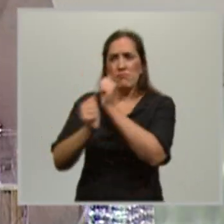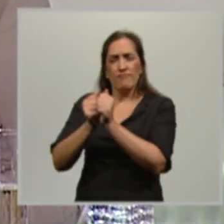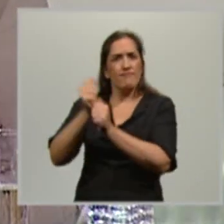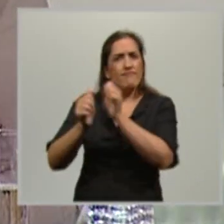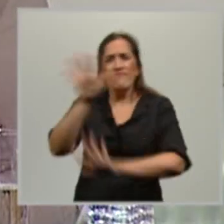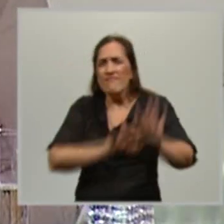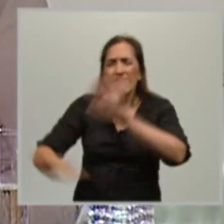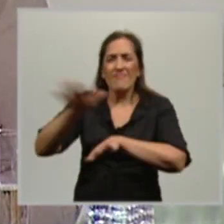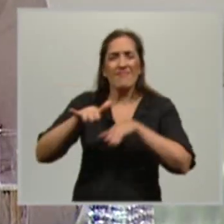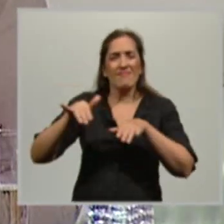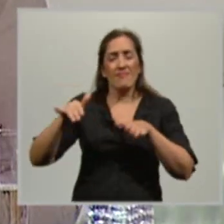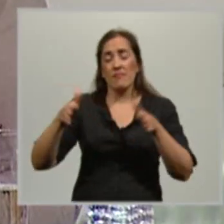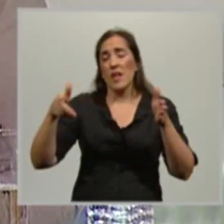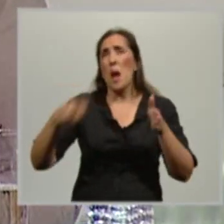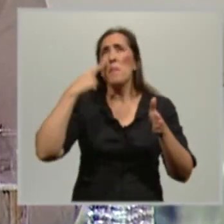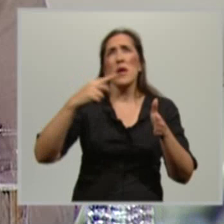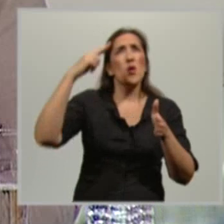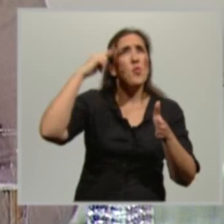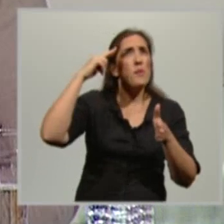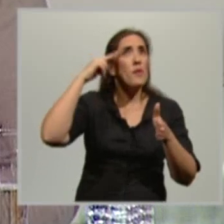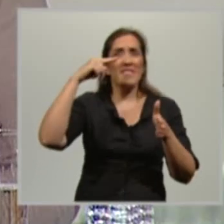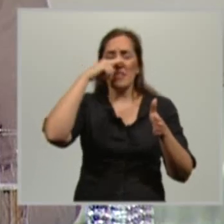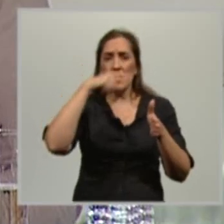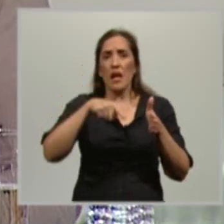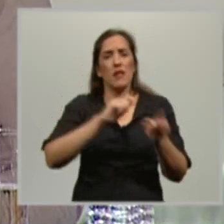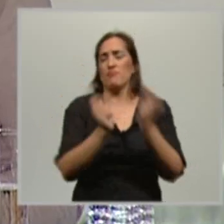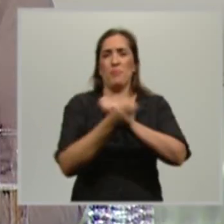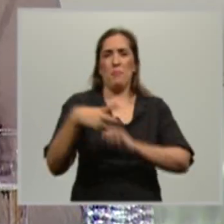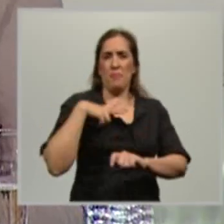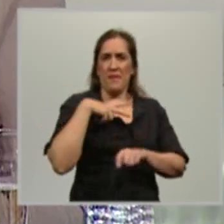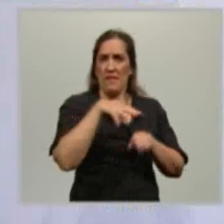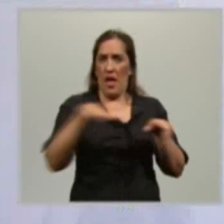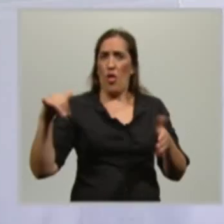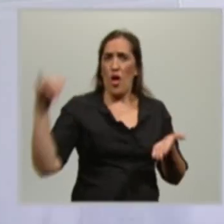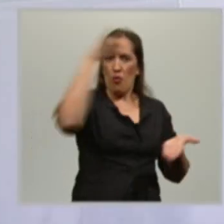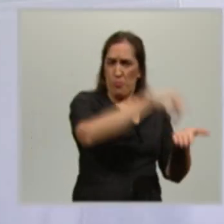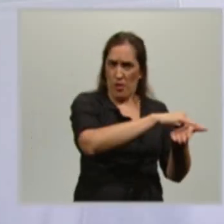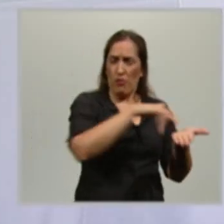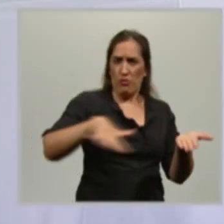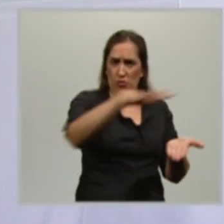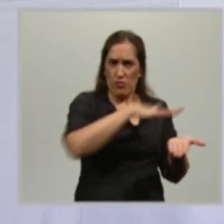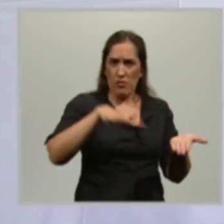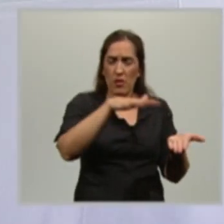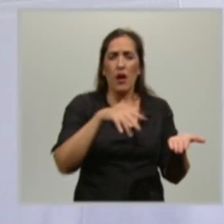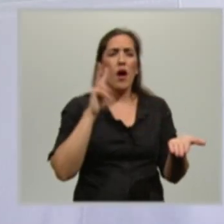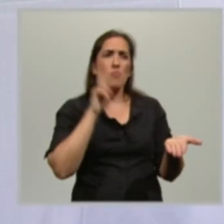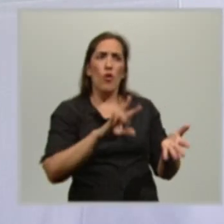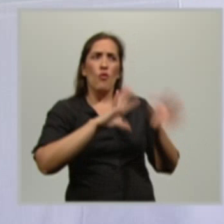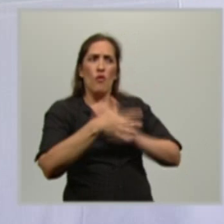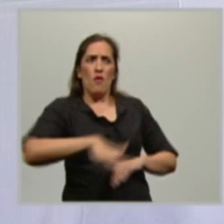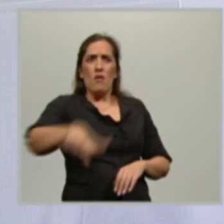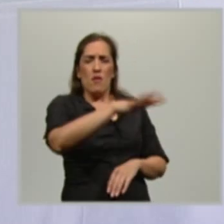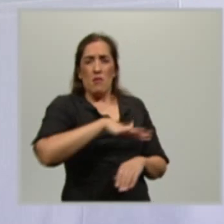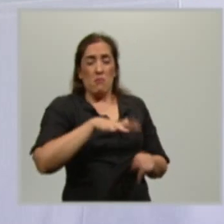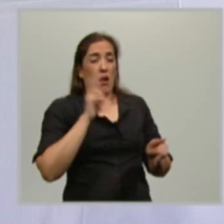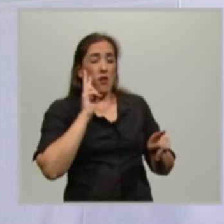que está privatizada desde el año 1997, digamos, los aeropuertos. El salto cuantitativo y cualitativo que dio